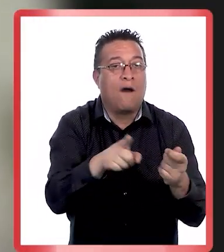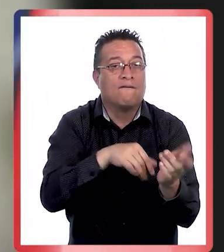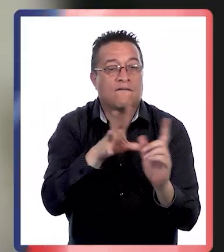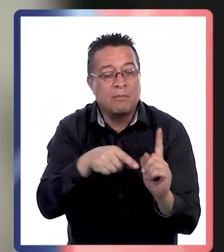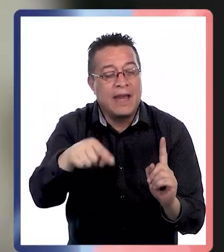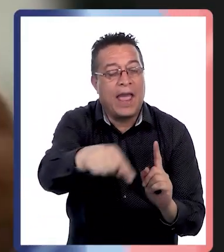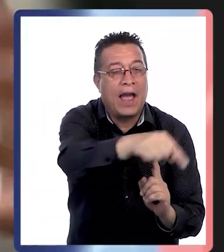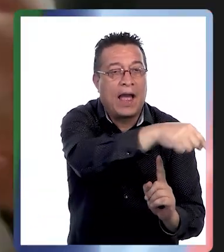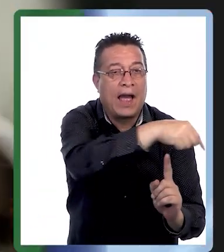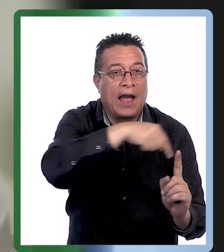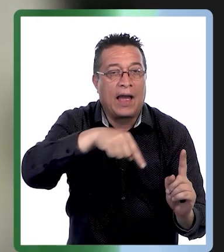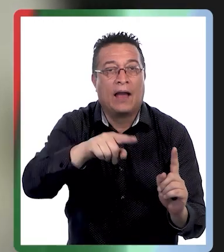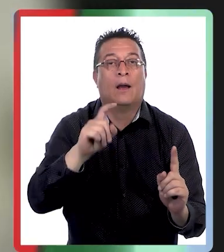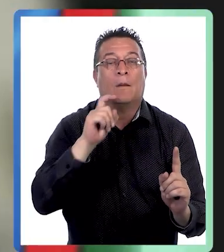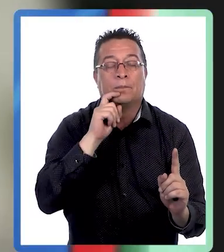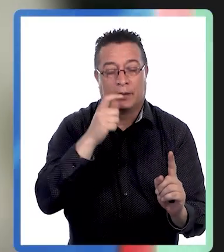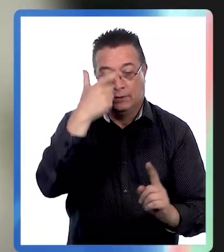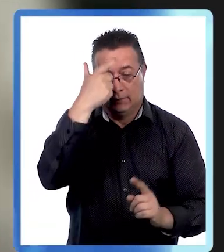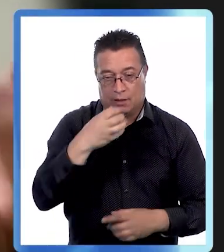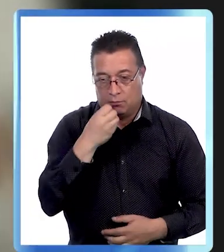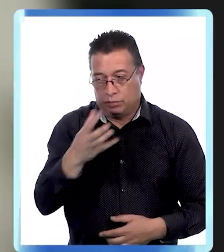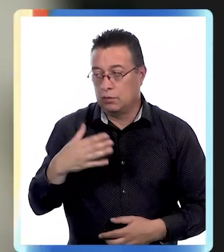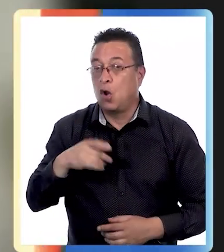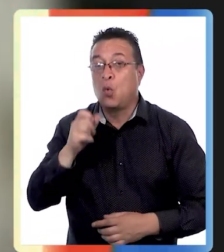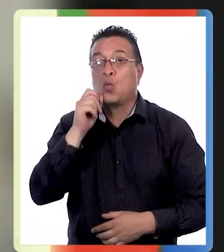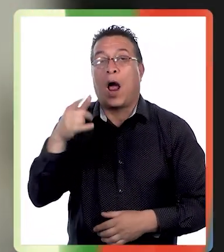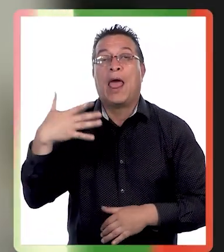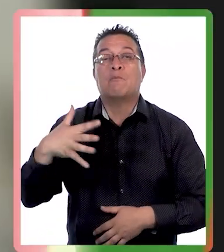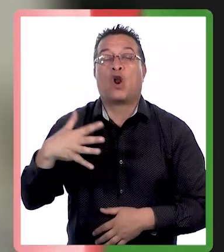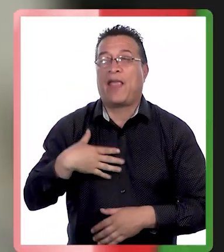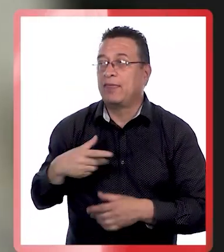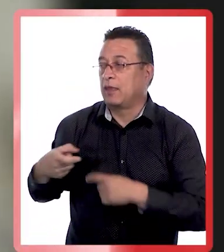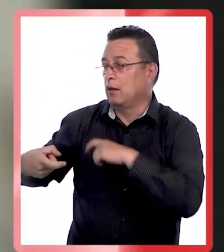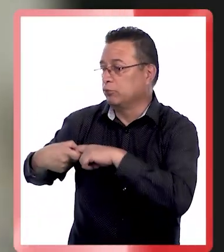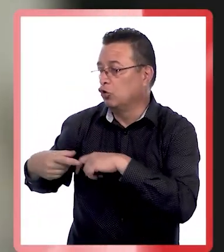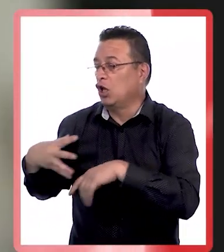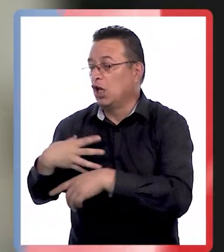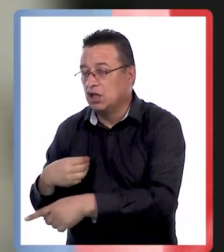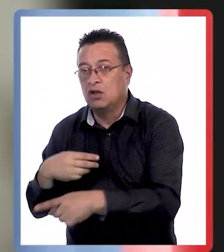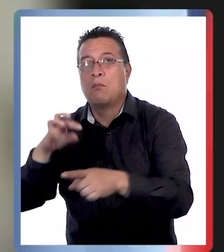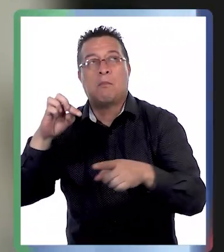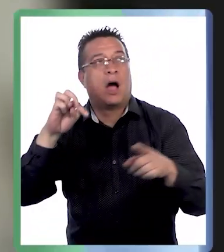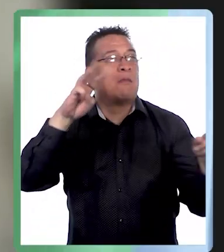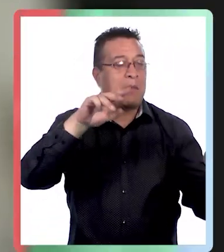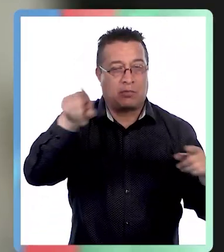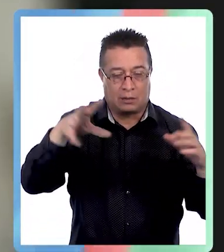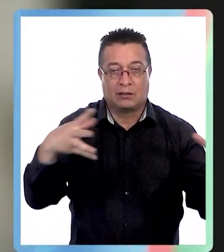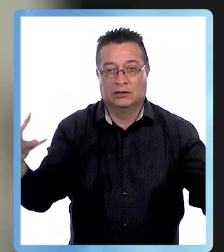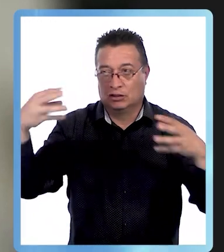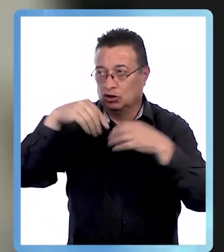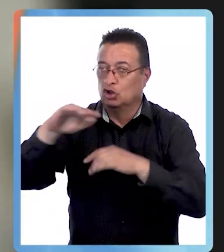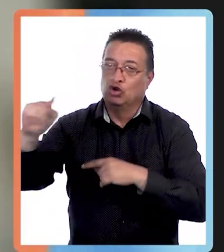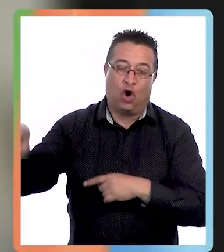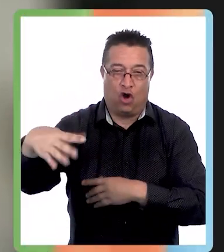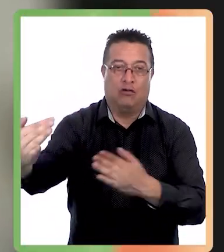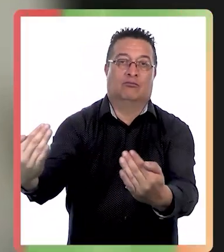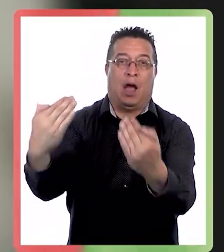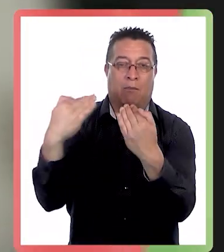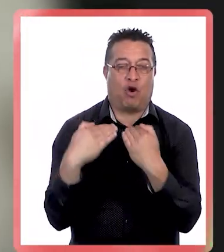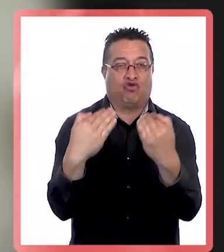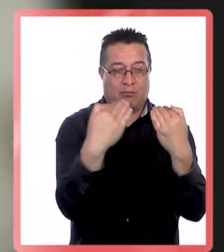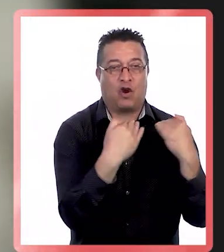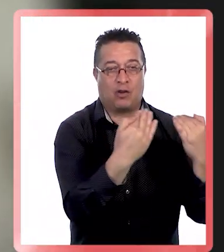el paciente define como personas de importancia en su cuidado. Y ahí ingresamos con mucho apoyo